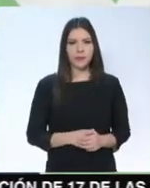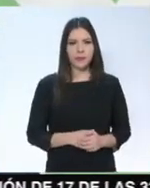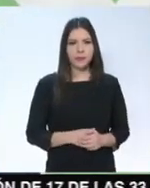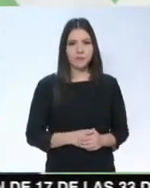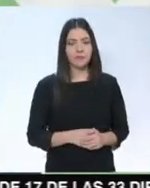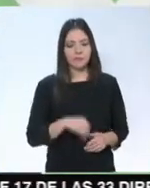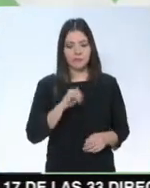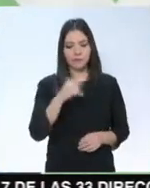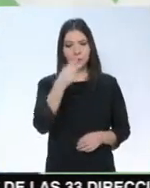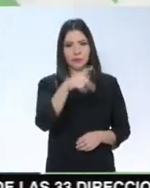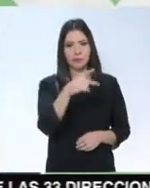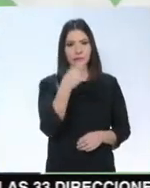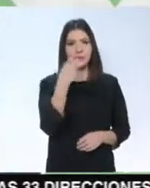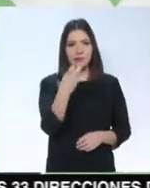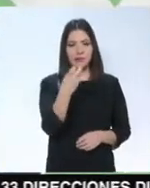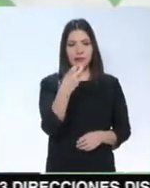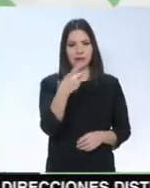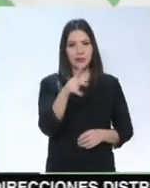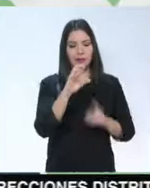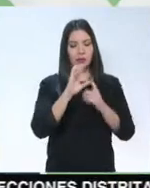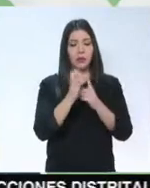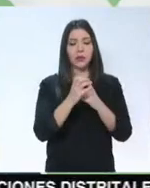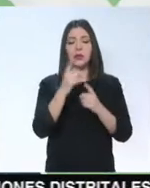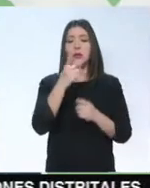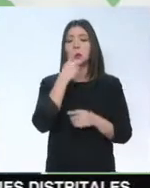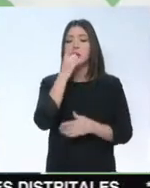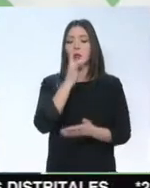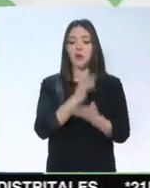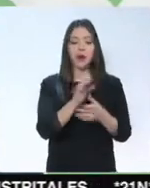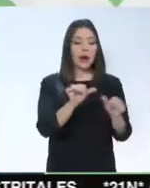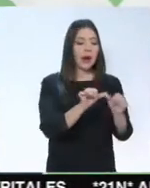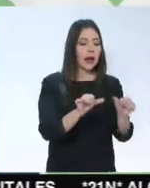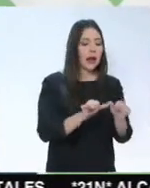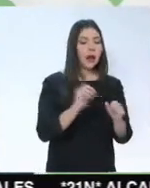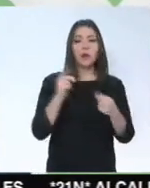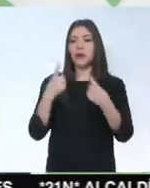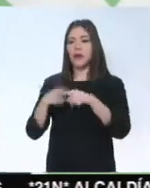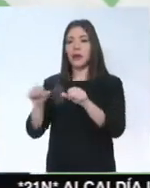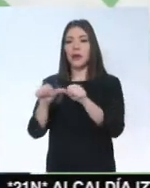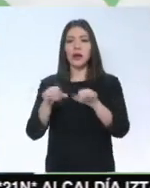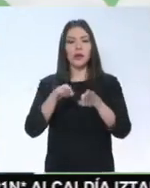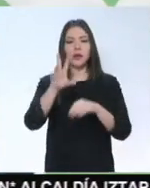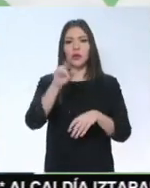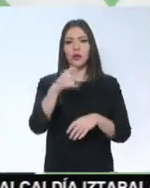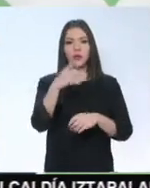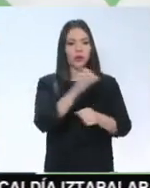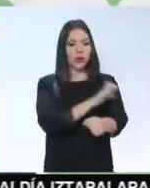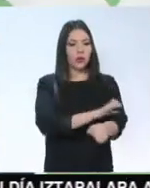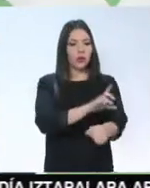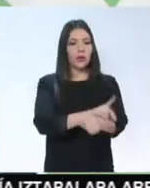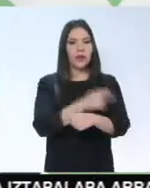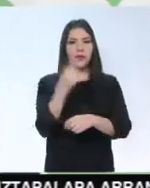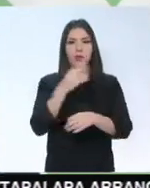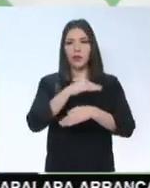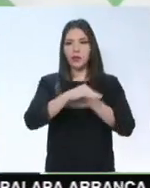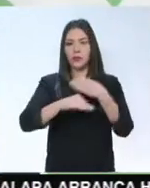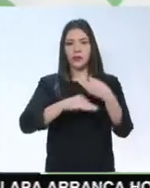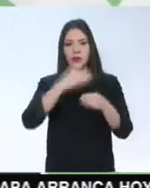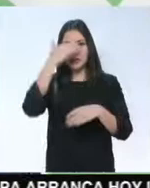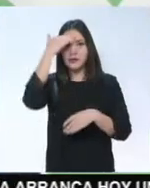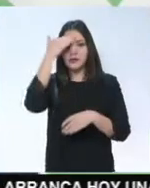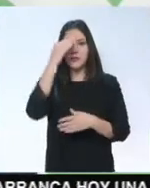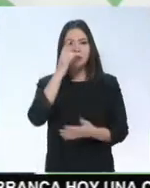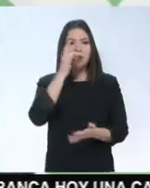distintas áreas o instituciones se pongan a trabajar en una misma dirección, sino la coordinación tiene que ir acompañada de medidas